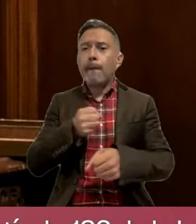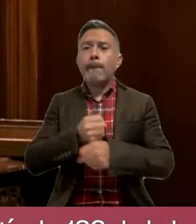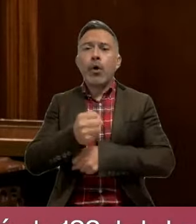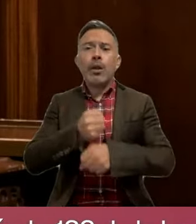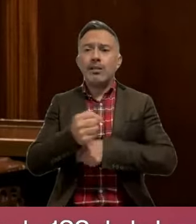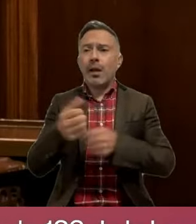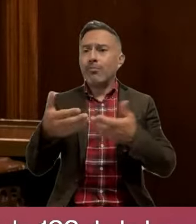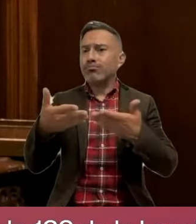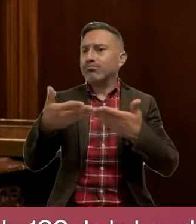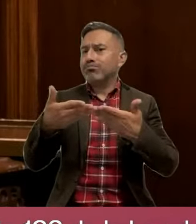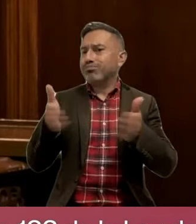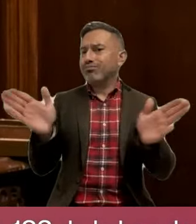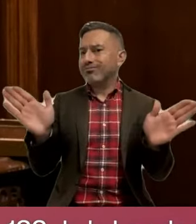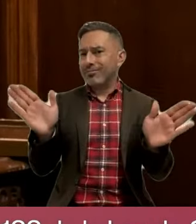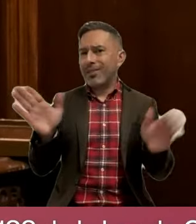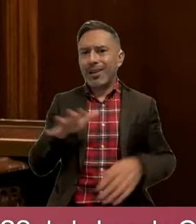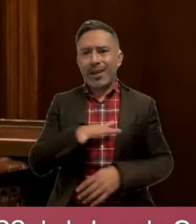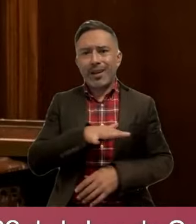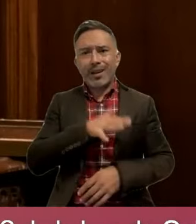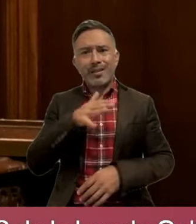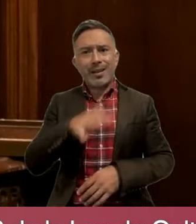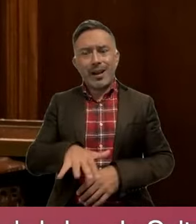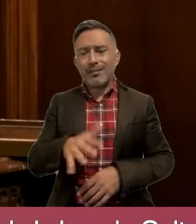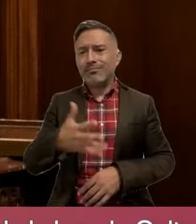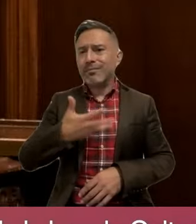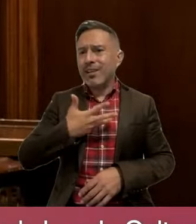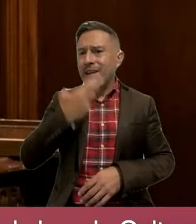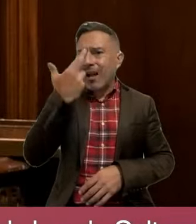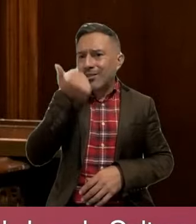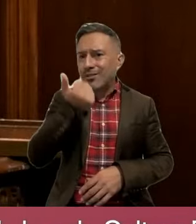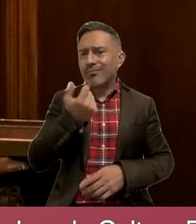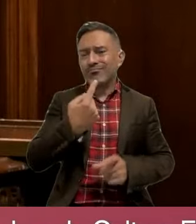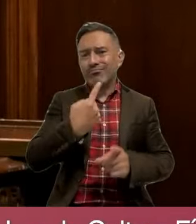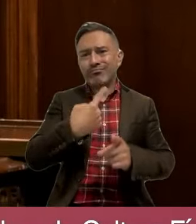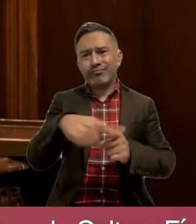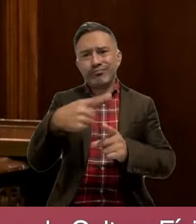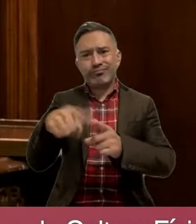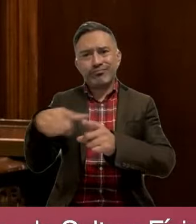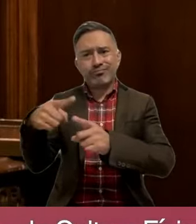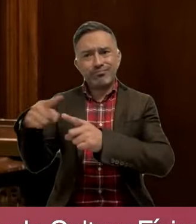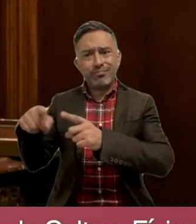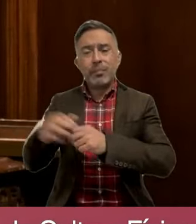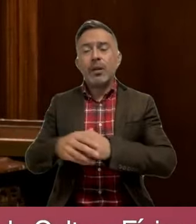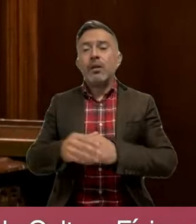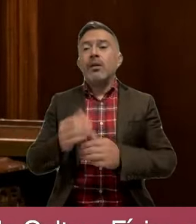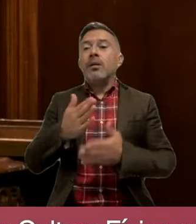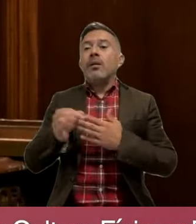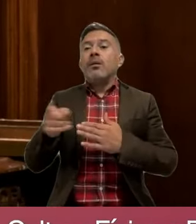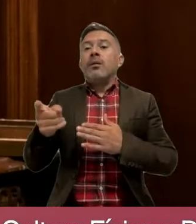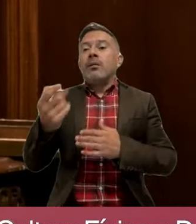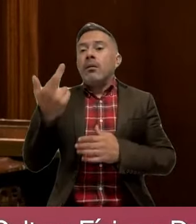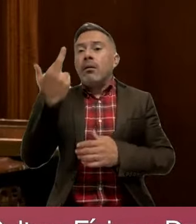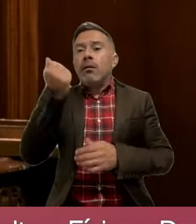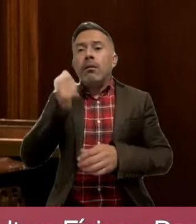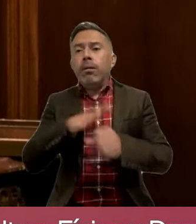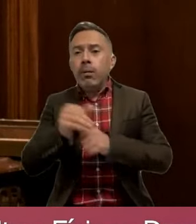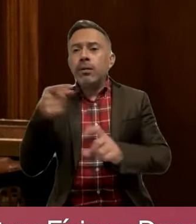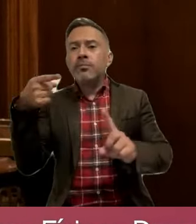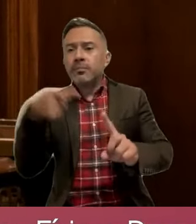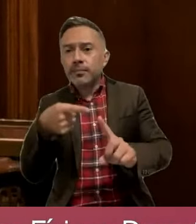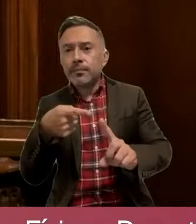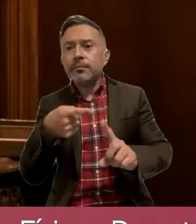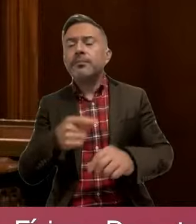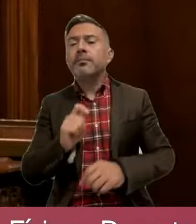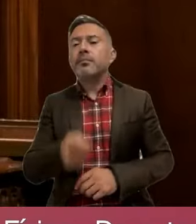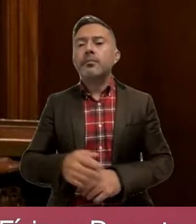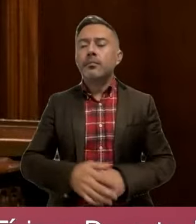un fenómeno multifactorial, pero que en la mayor parte de sus causas son